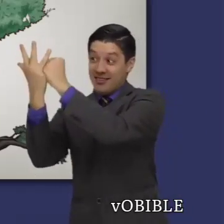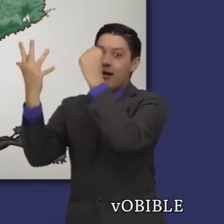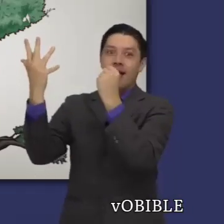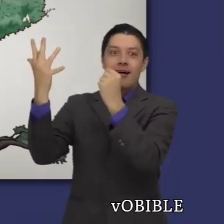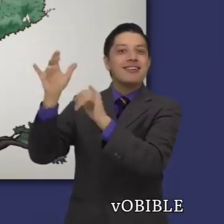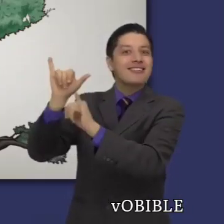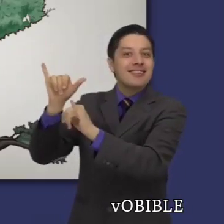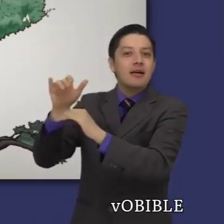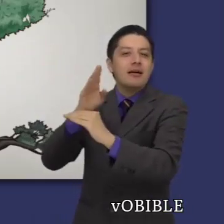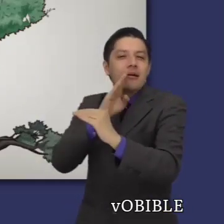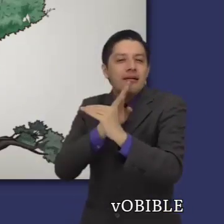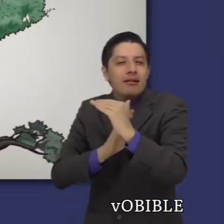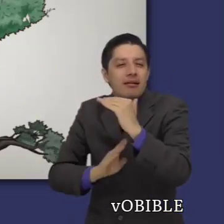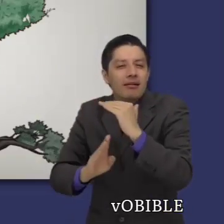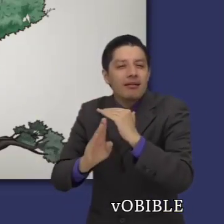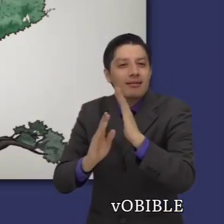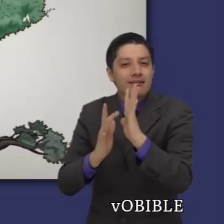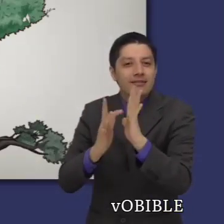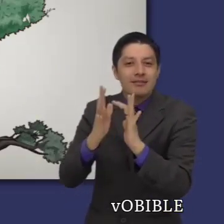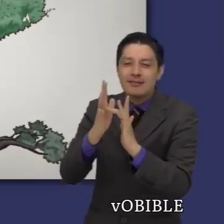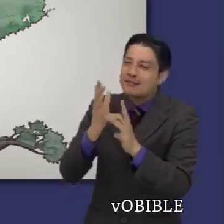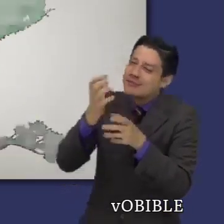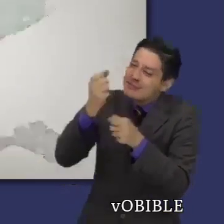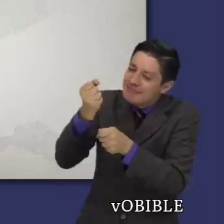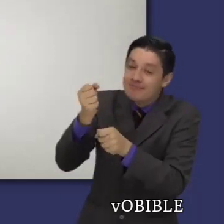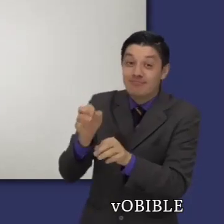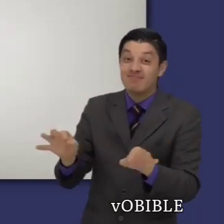deben ser humildes y demostrar fe en Jesús.